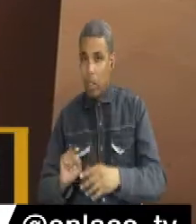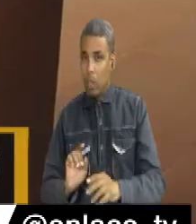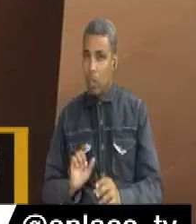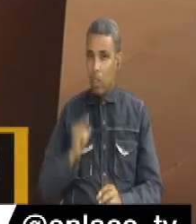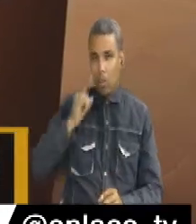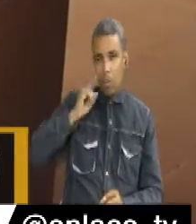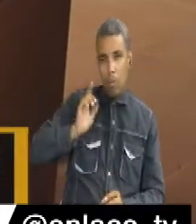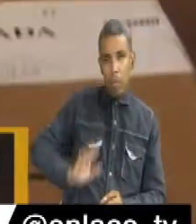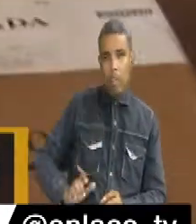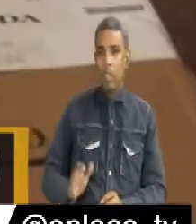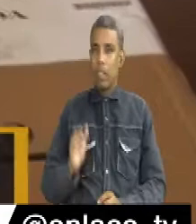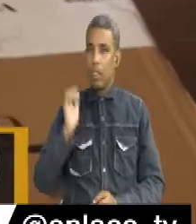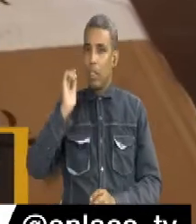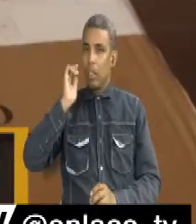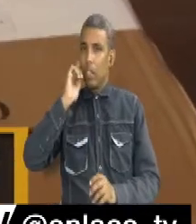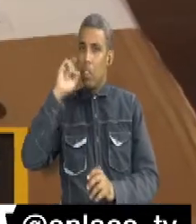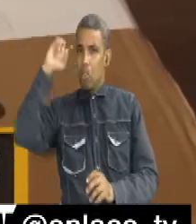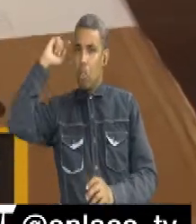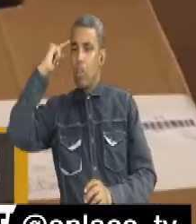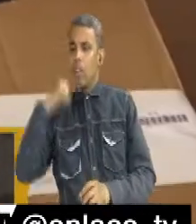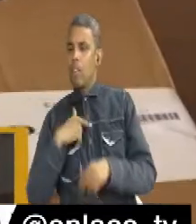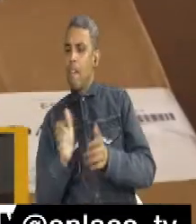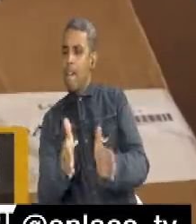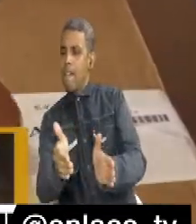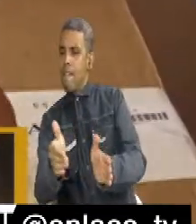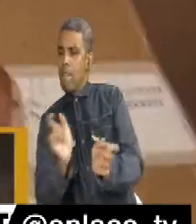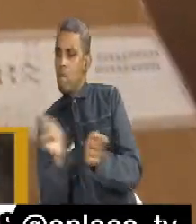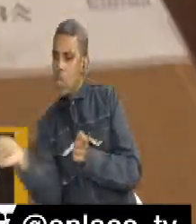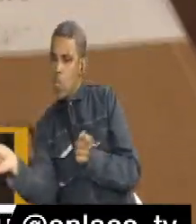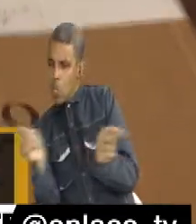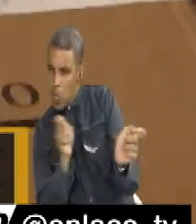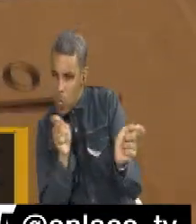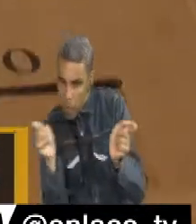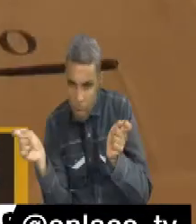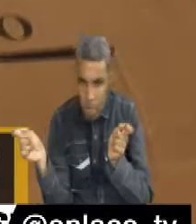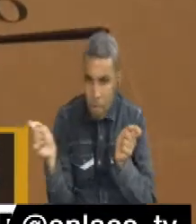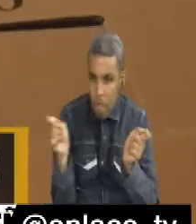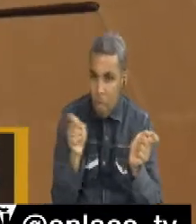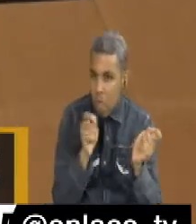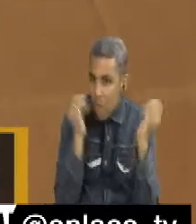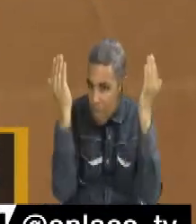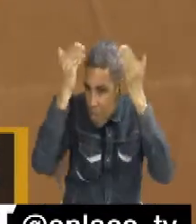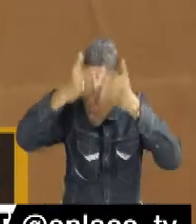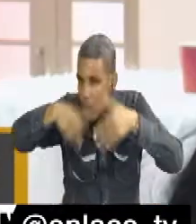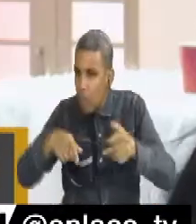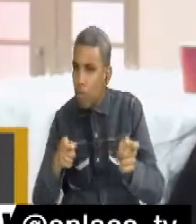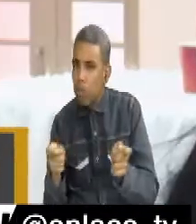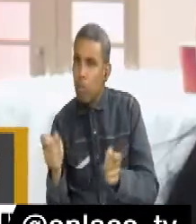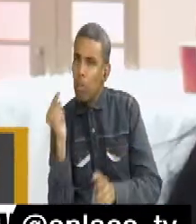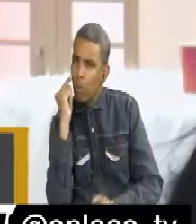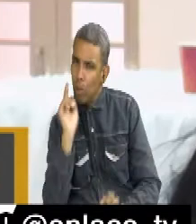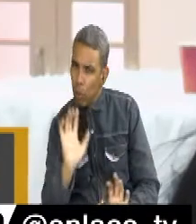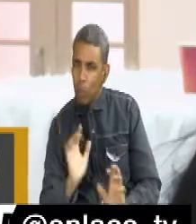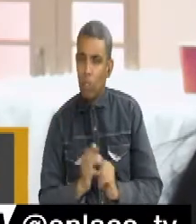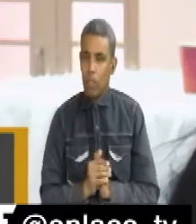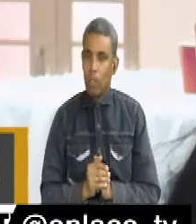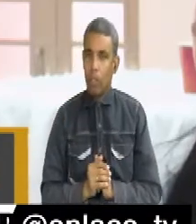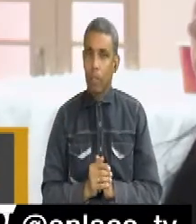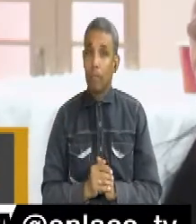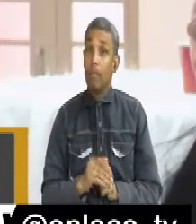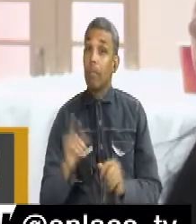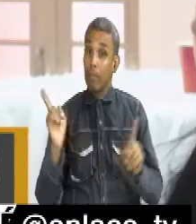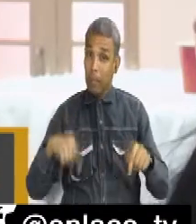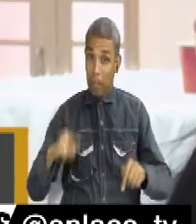cómo se hará el traslado de los jurados de la zona rural a los puestos de votación. Con respecto al apoyo que se debe dar al traslado de los